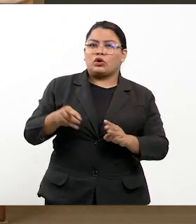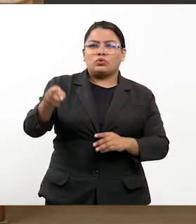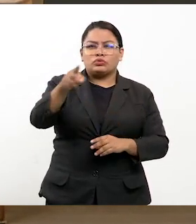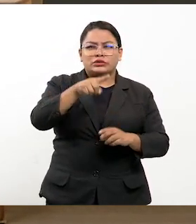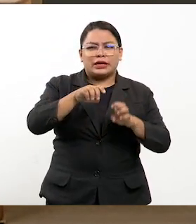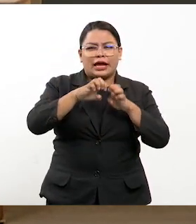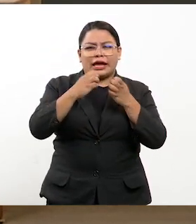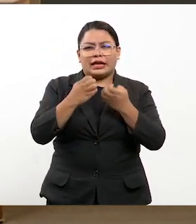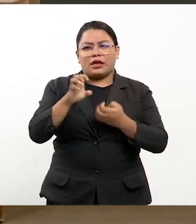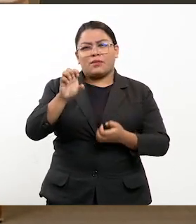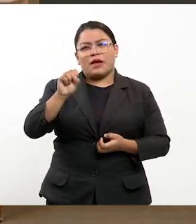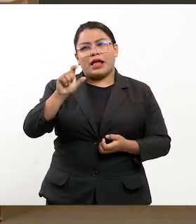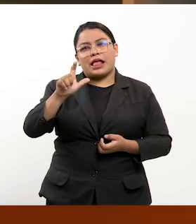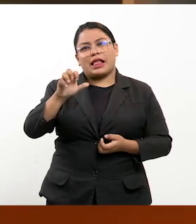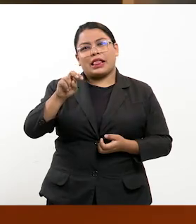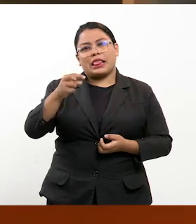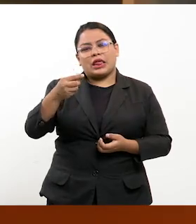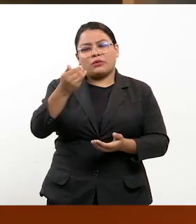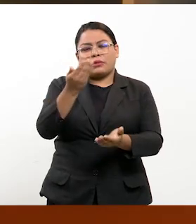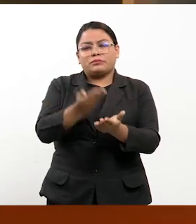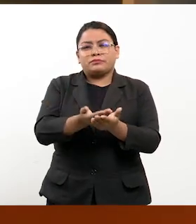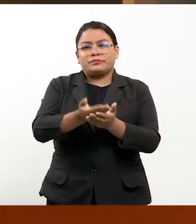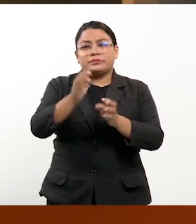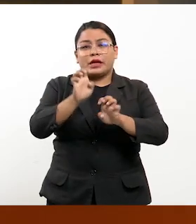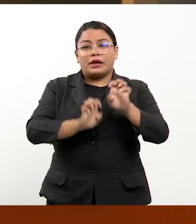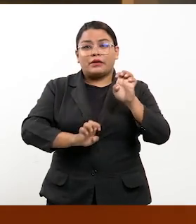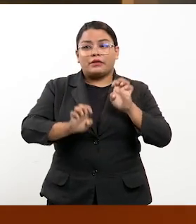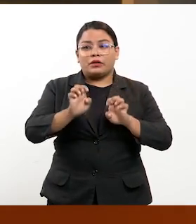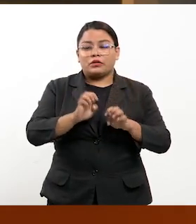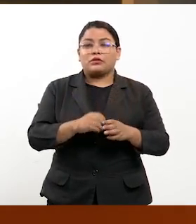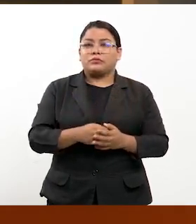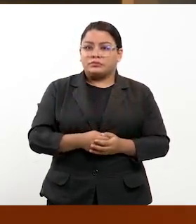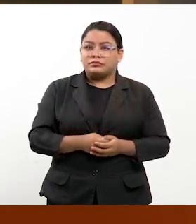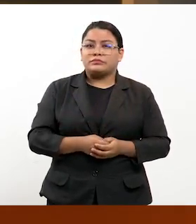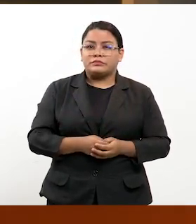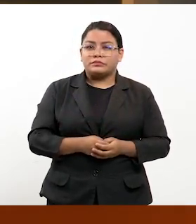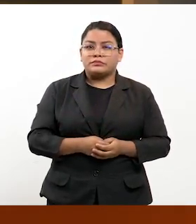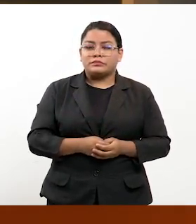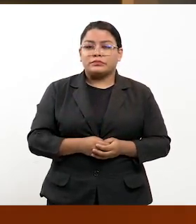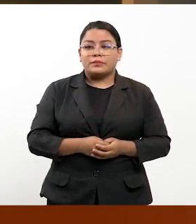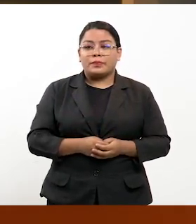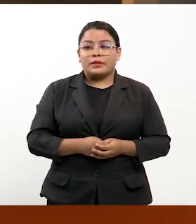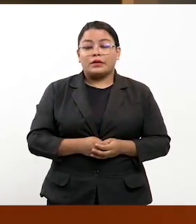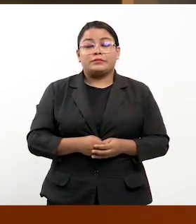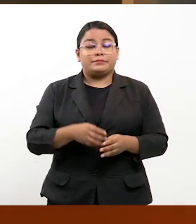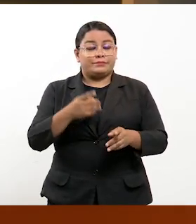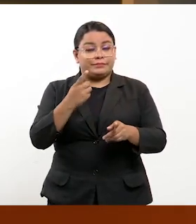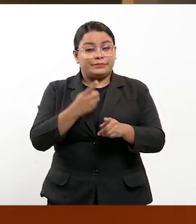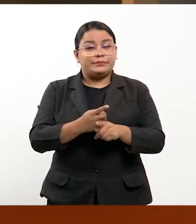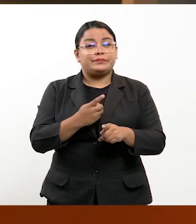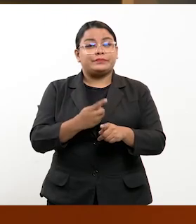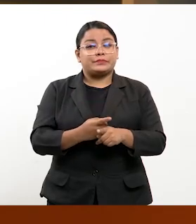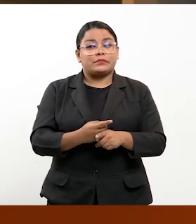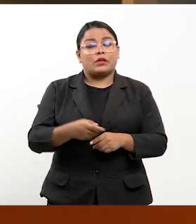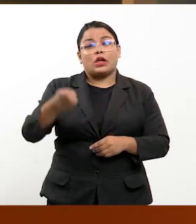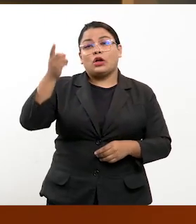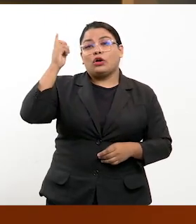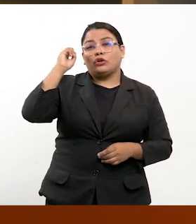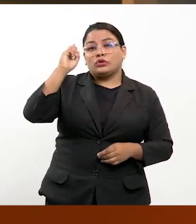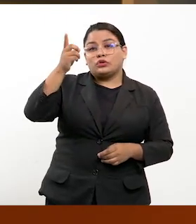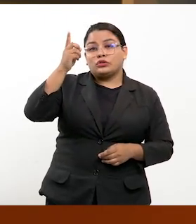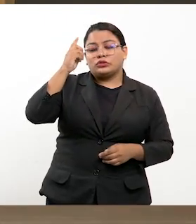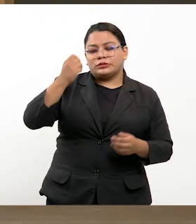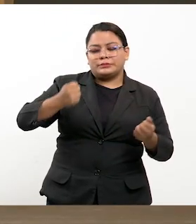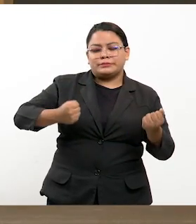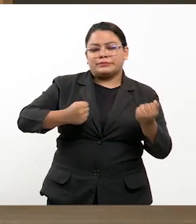ESLengua proponen un tipo de evaluación. Hay una propuesta de prueba didáctica. Así es, los docentes tienen